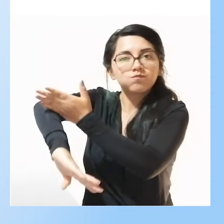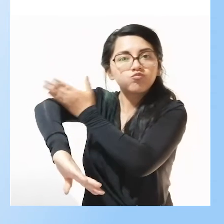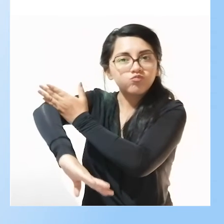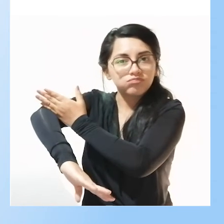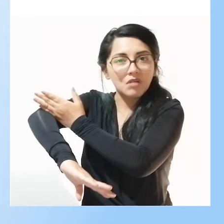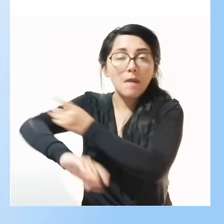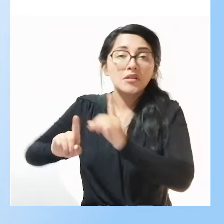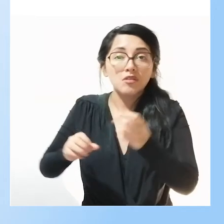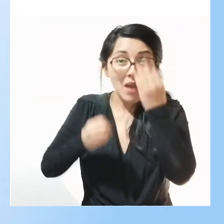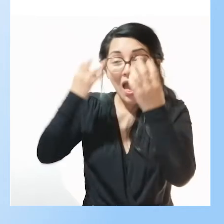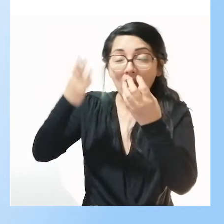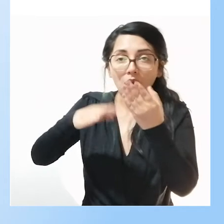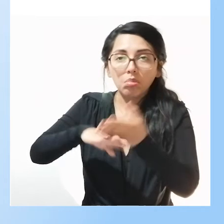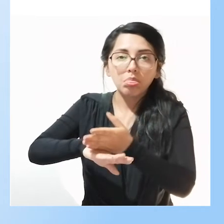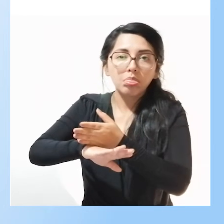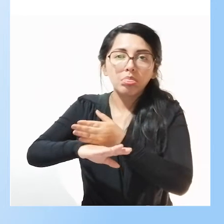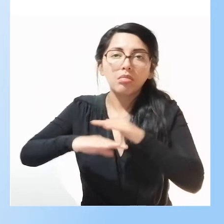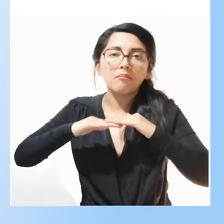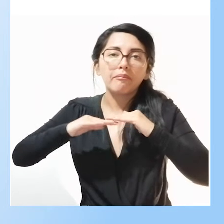educativa. Y